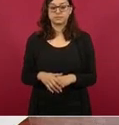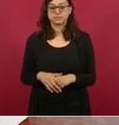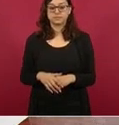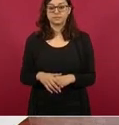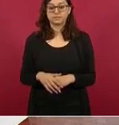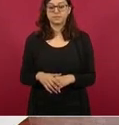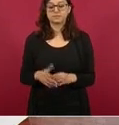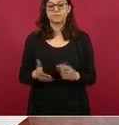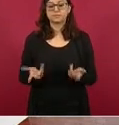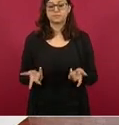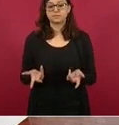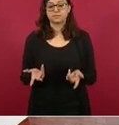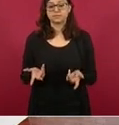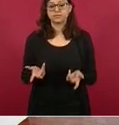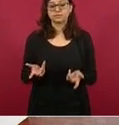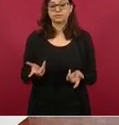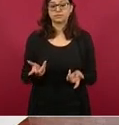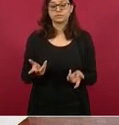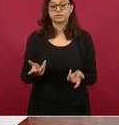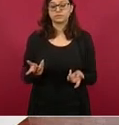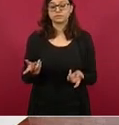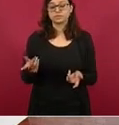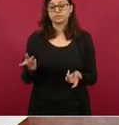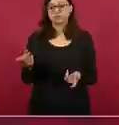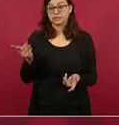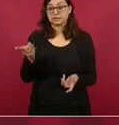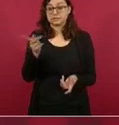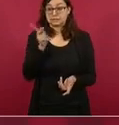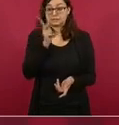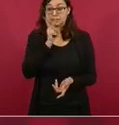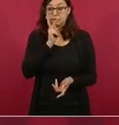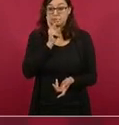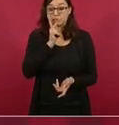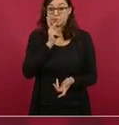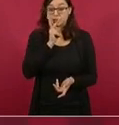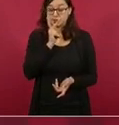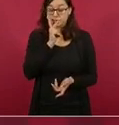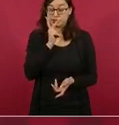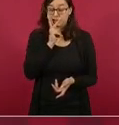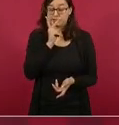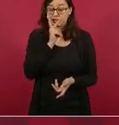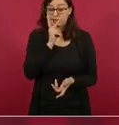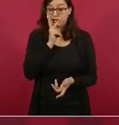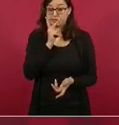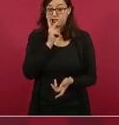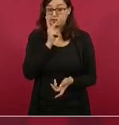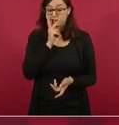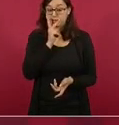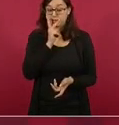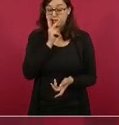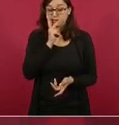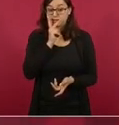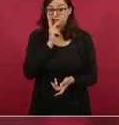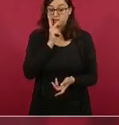su papá, o sea, el hijo del gran escritor, Mariano Azuela,